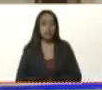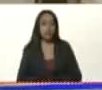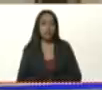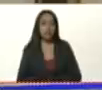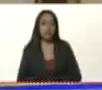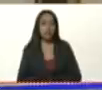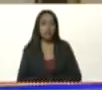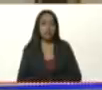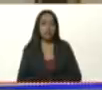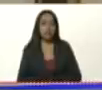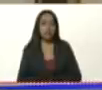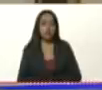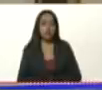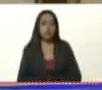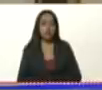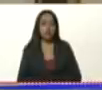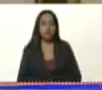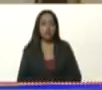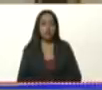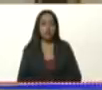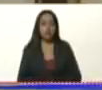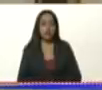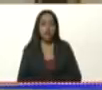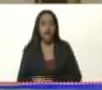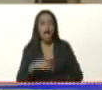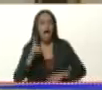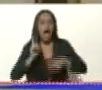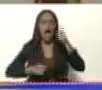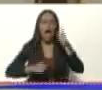Yo fui informado a la 1 de la mañana de hoy,